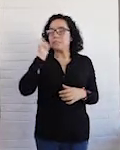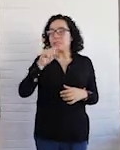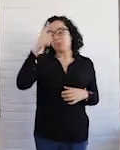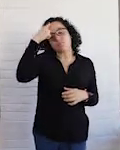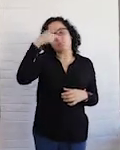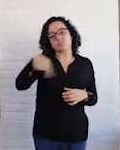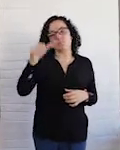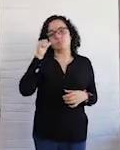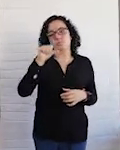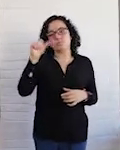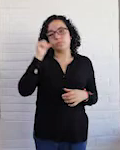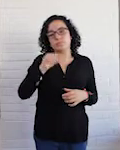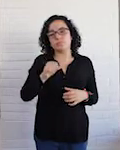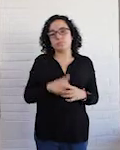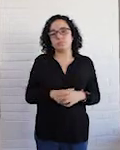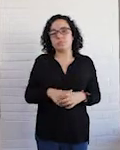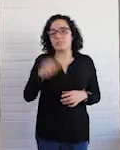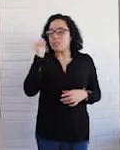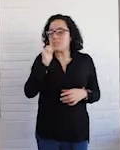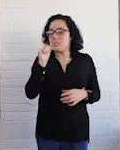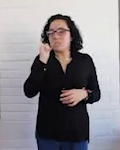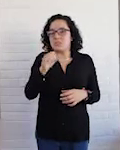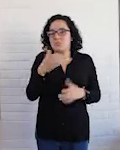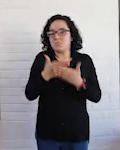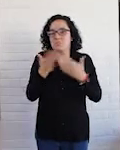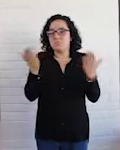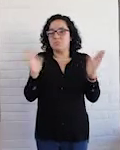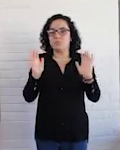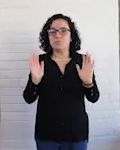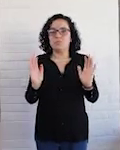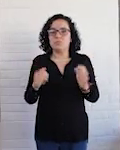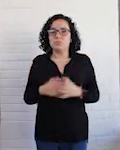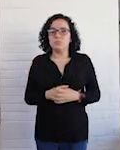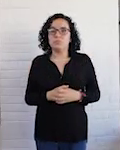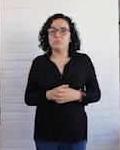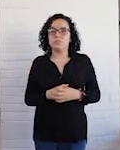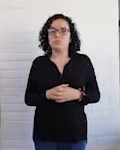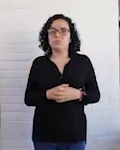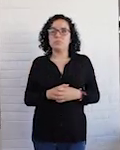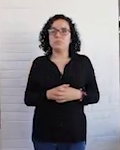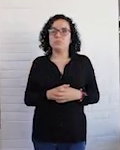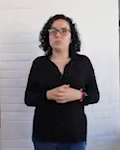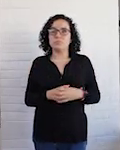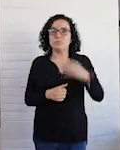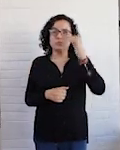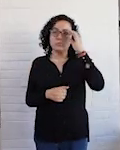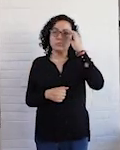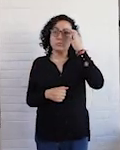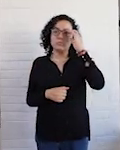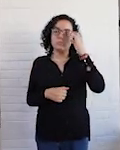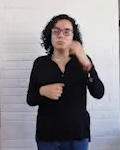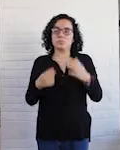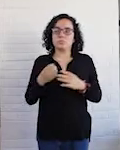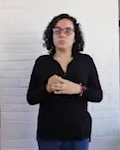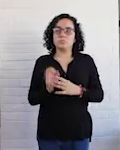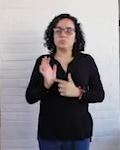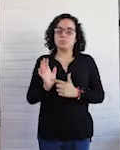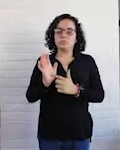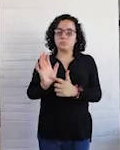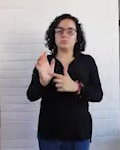siempre. Siempre ha sido así. Voy a dejarles con un autor que ustedes conocen